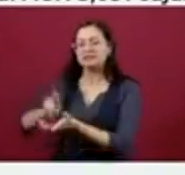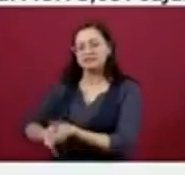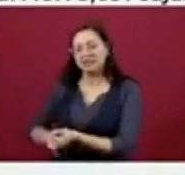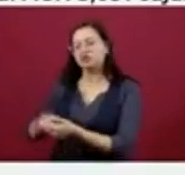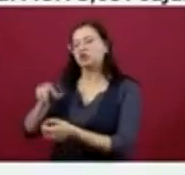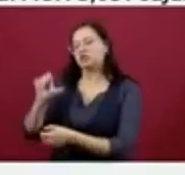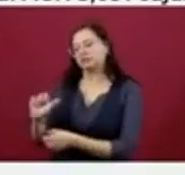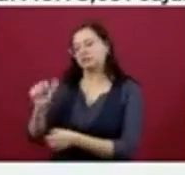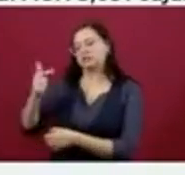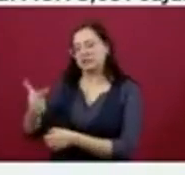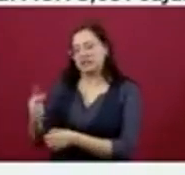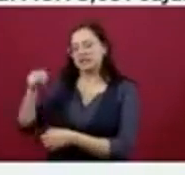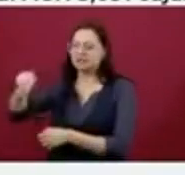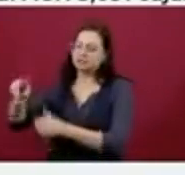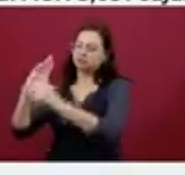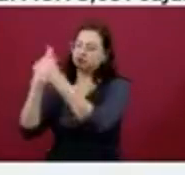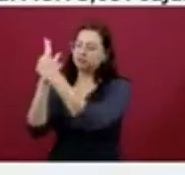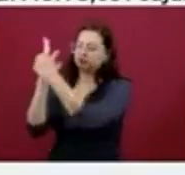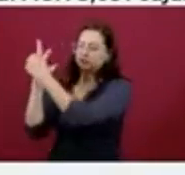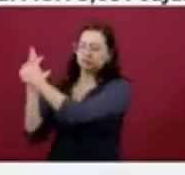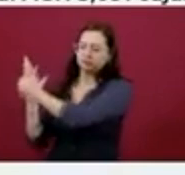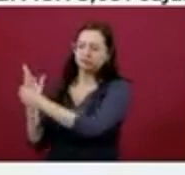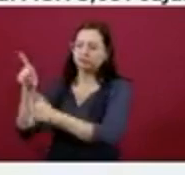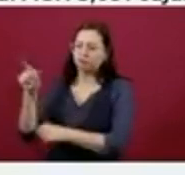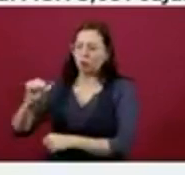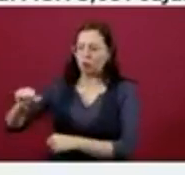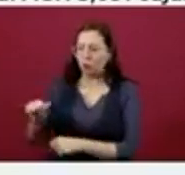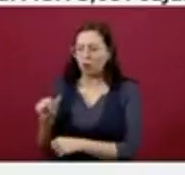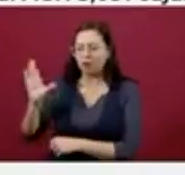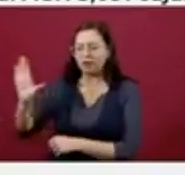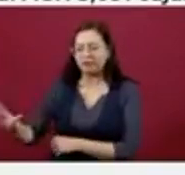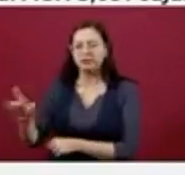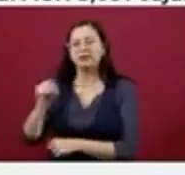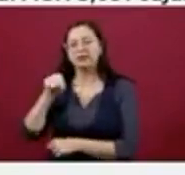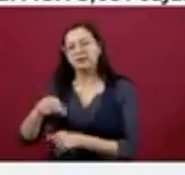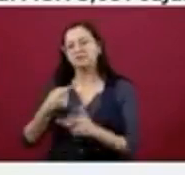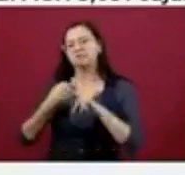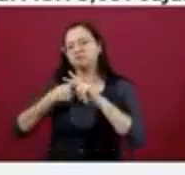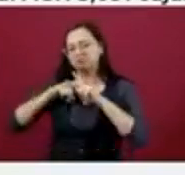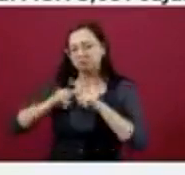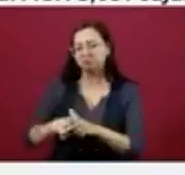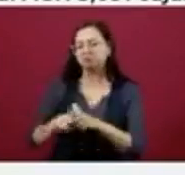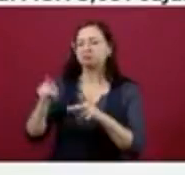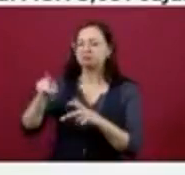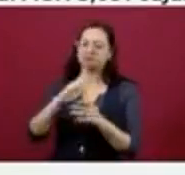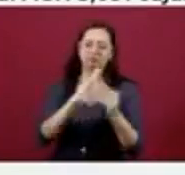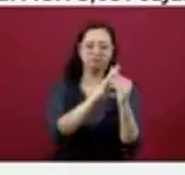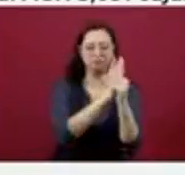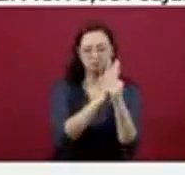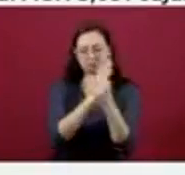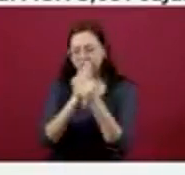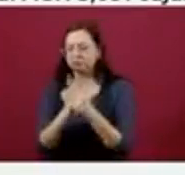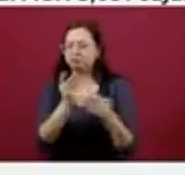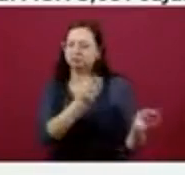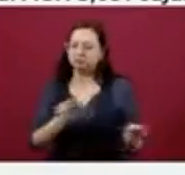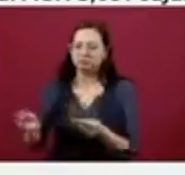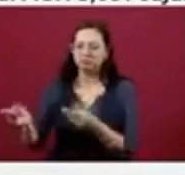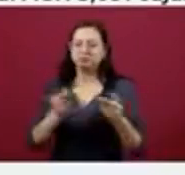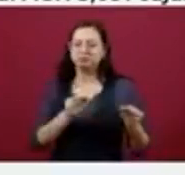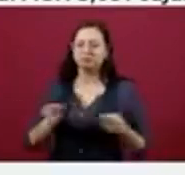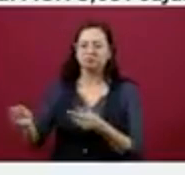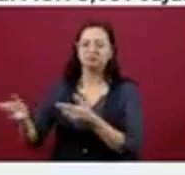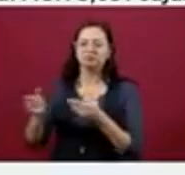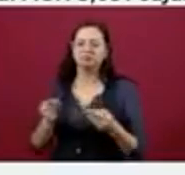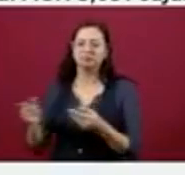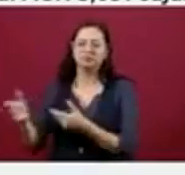empezó a pasar algunos de sus archivos y de información producida por la